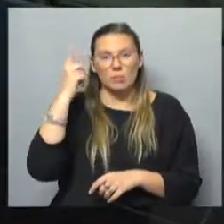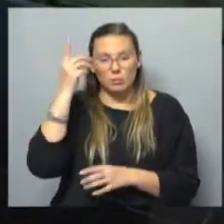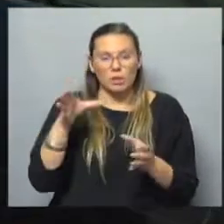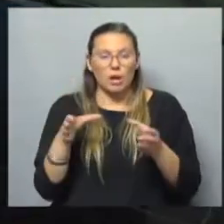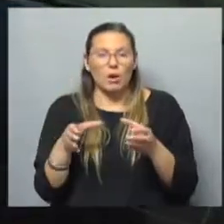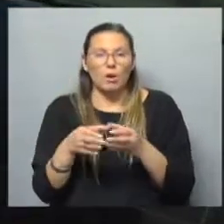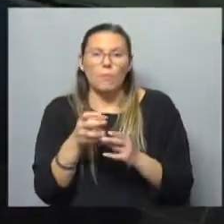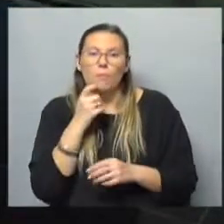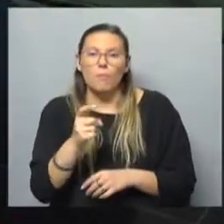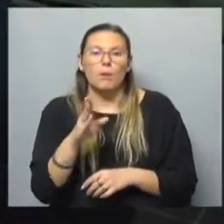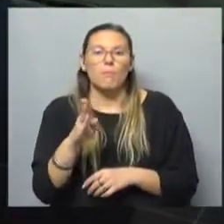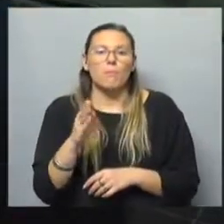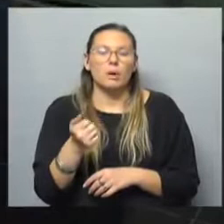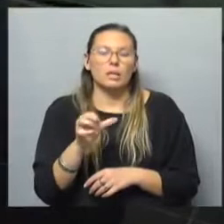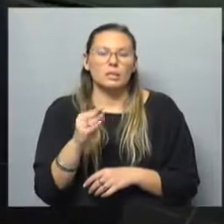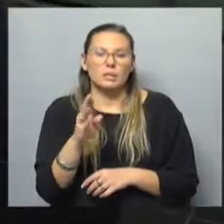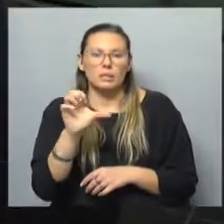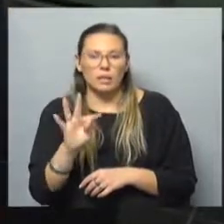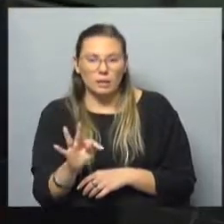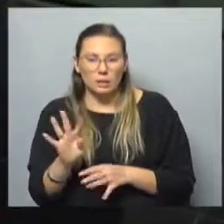Colorado, Pepe Pasquet, y se une